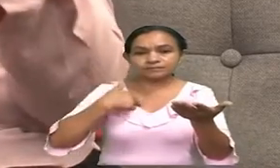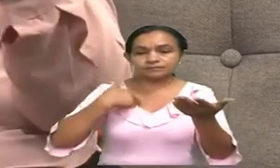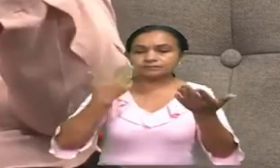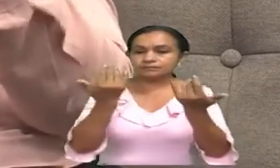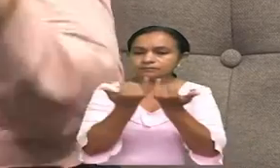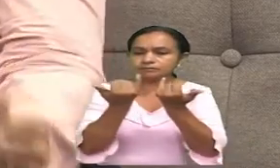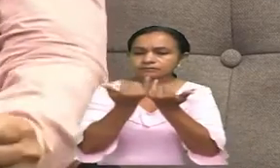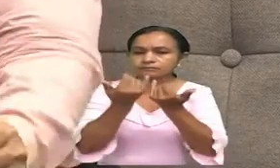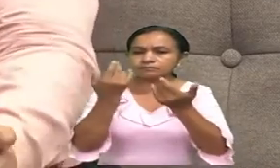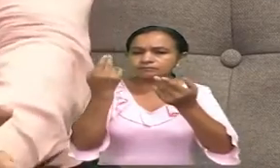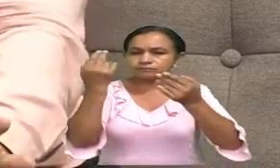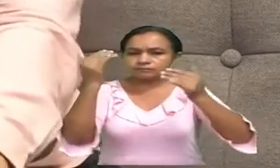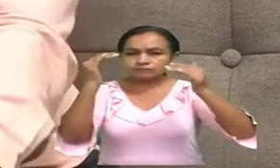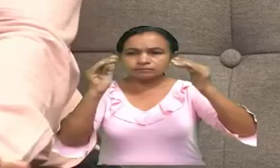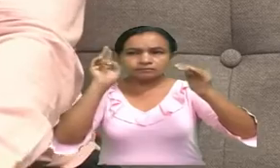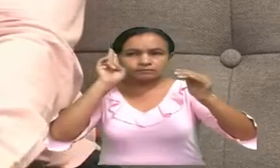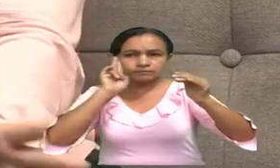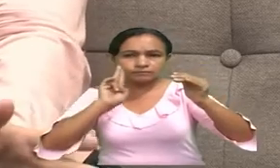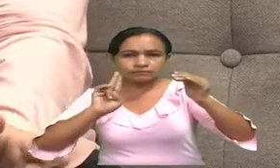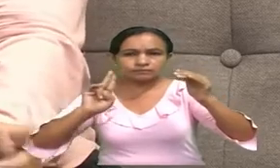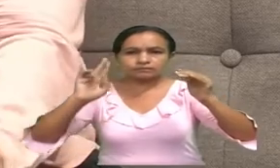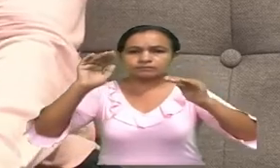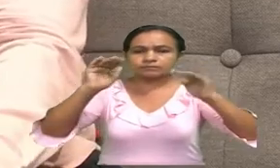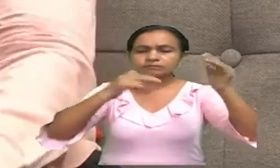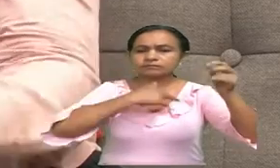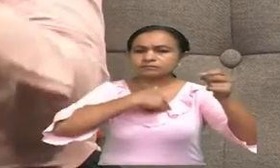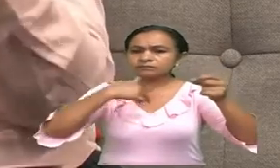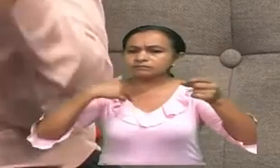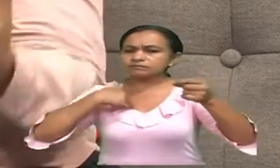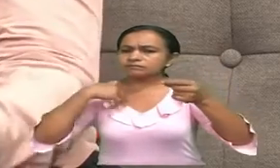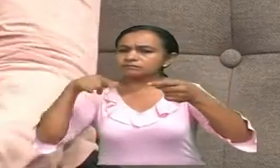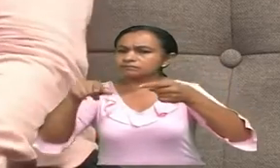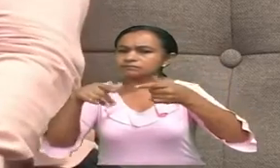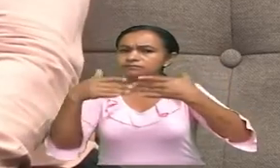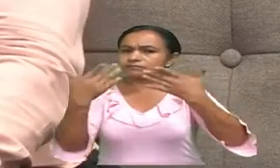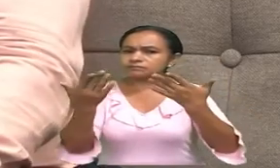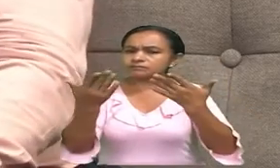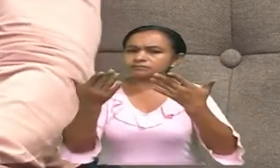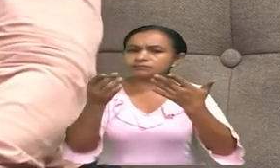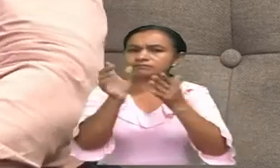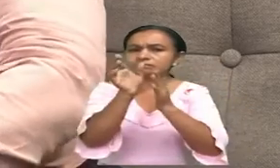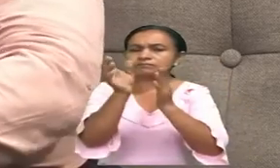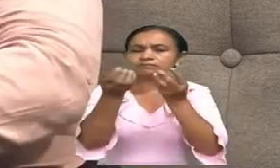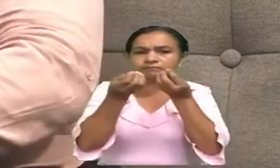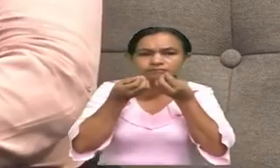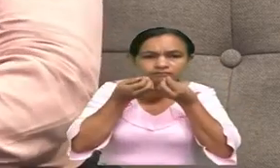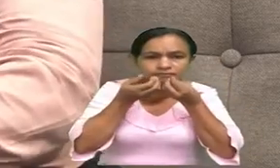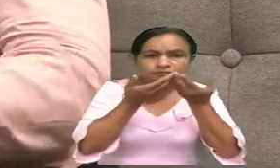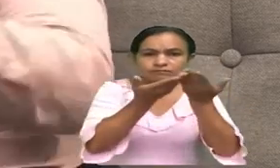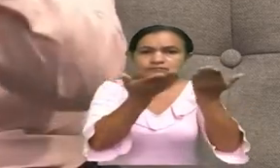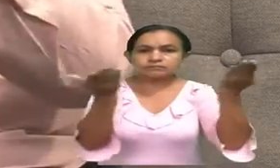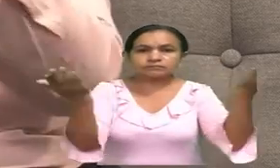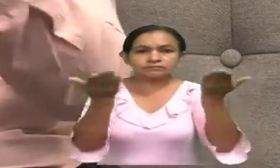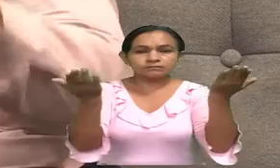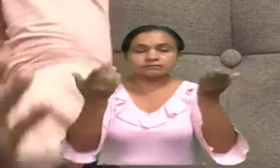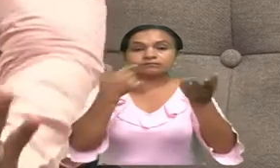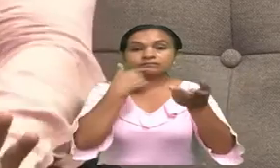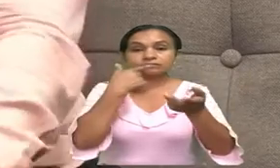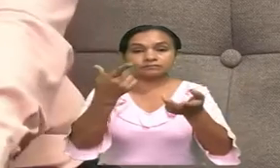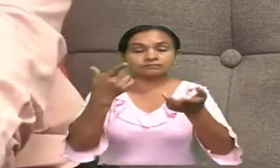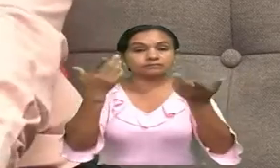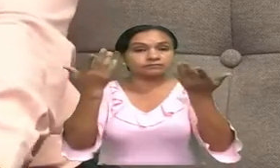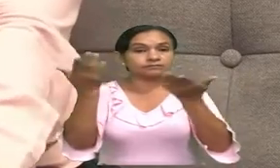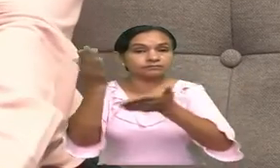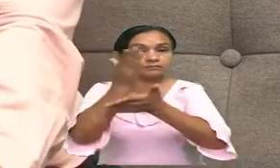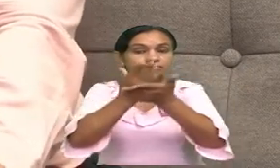balance de las universidades que estamos produciendo, cuánto estamos publicando. Y ahí pues se plantean también